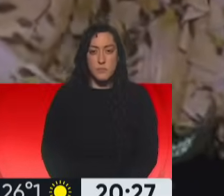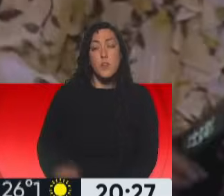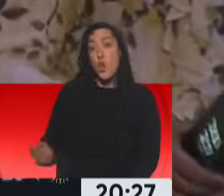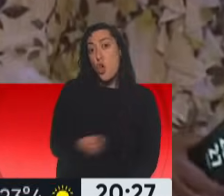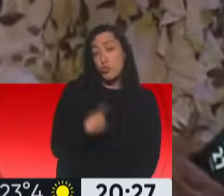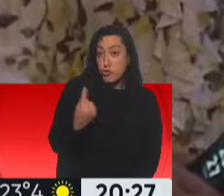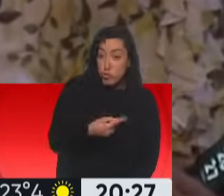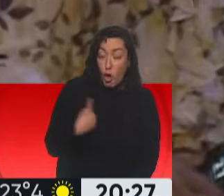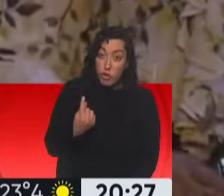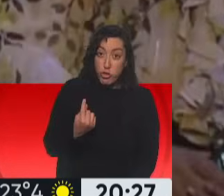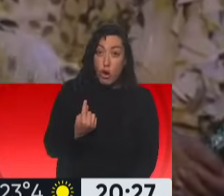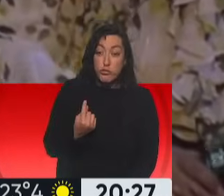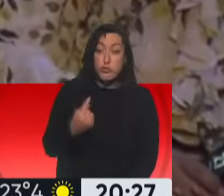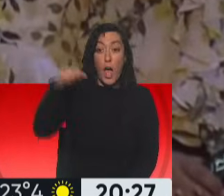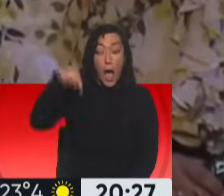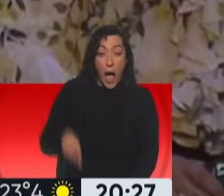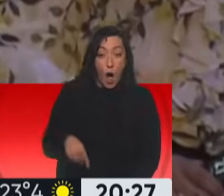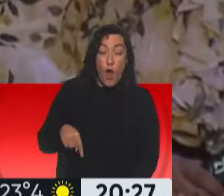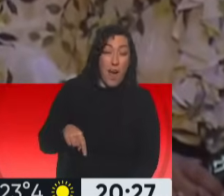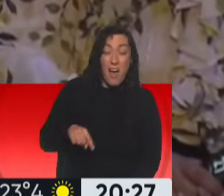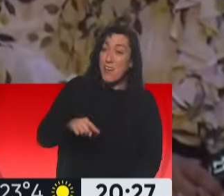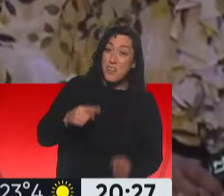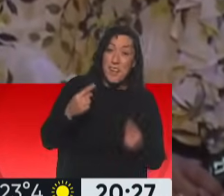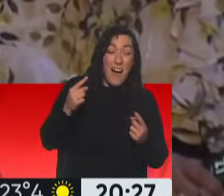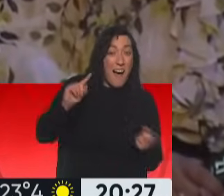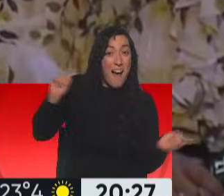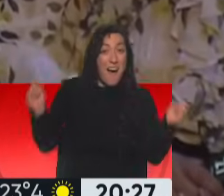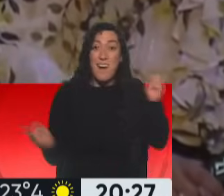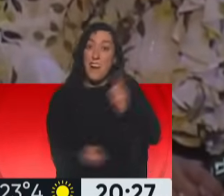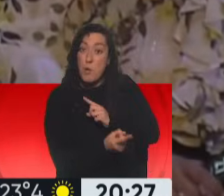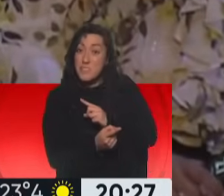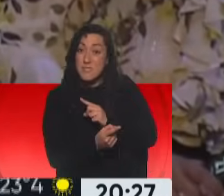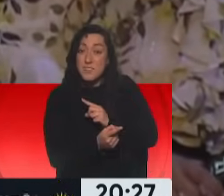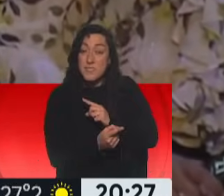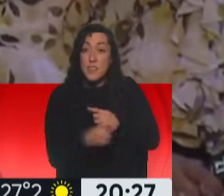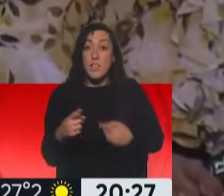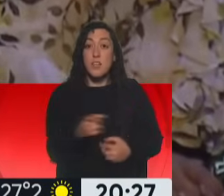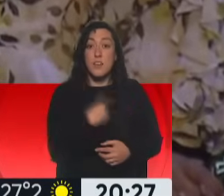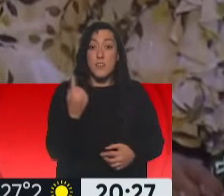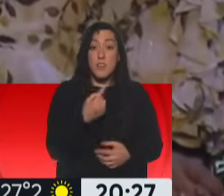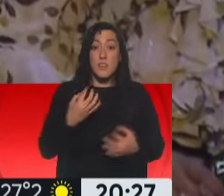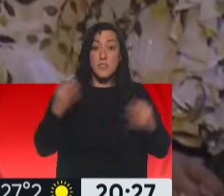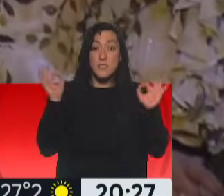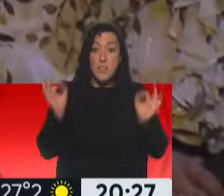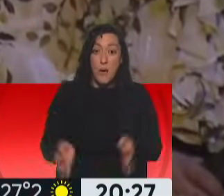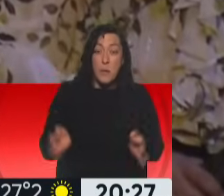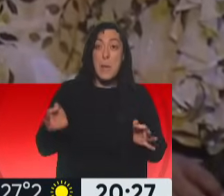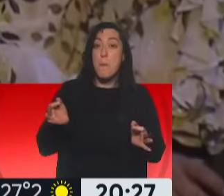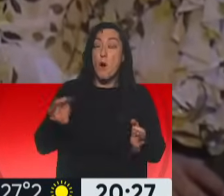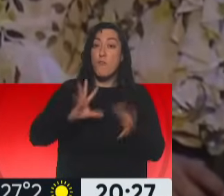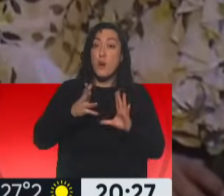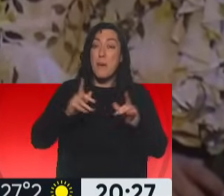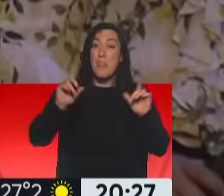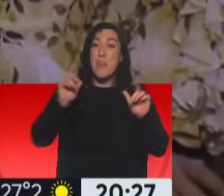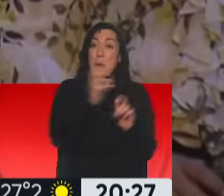Nosotros estamos transitando el camino inverso. Sabemos a ciencia cierta que la mejor reforma para combatir la